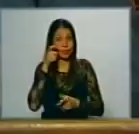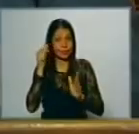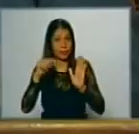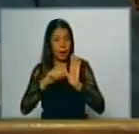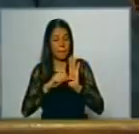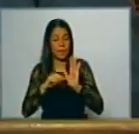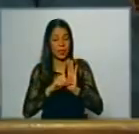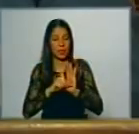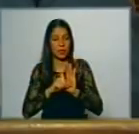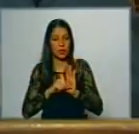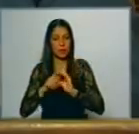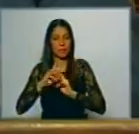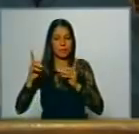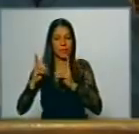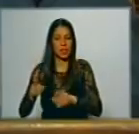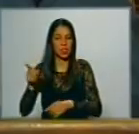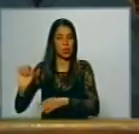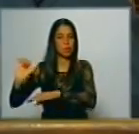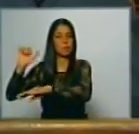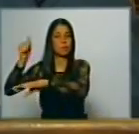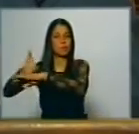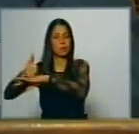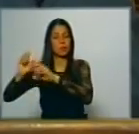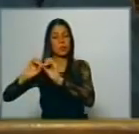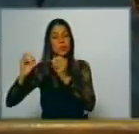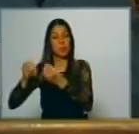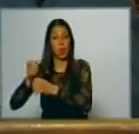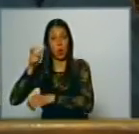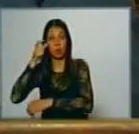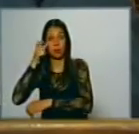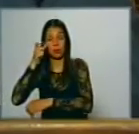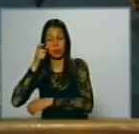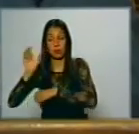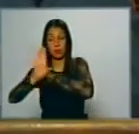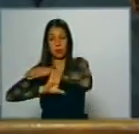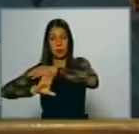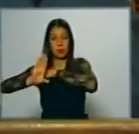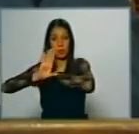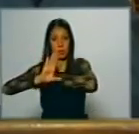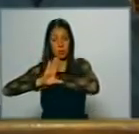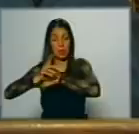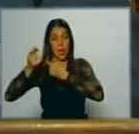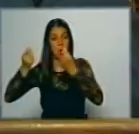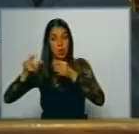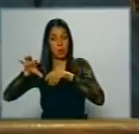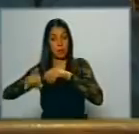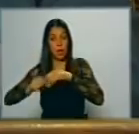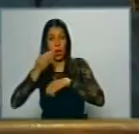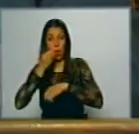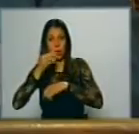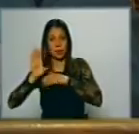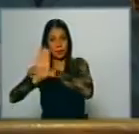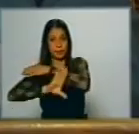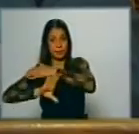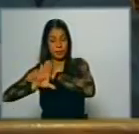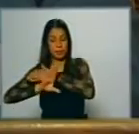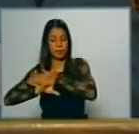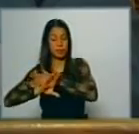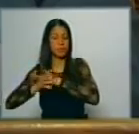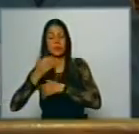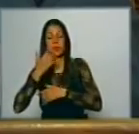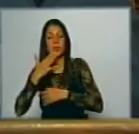será dictada por la Superintendencia Nacional para la Defensa de los Derechos Socioeconómicos, mediante